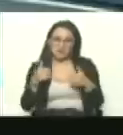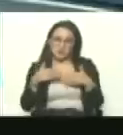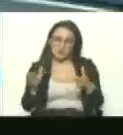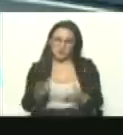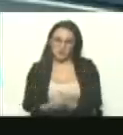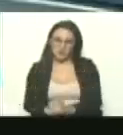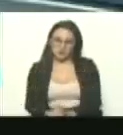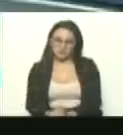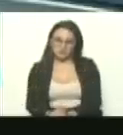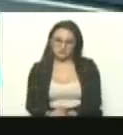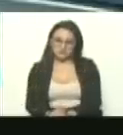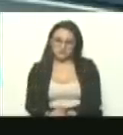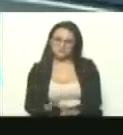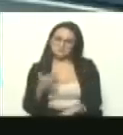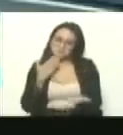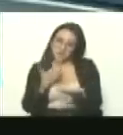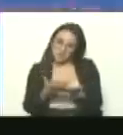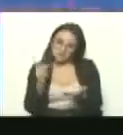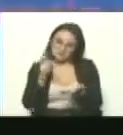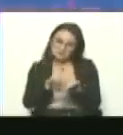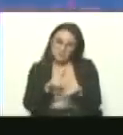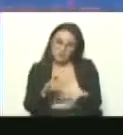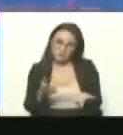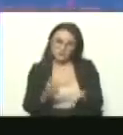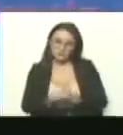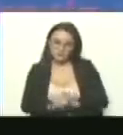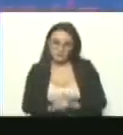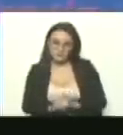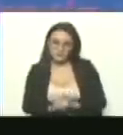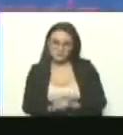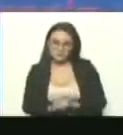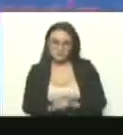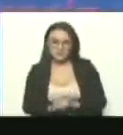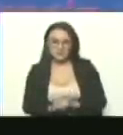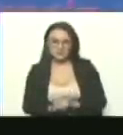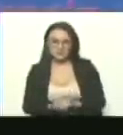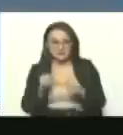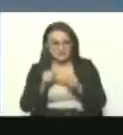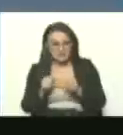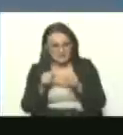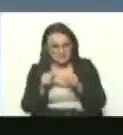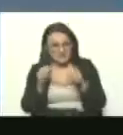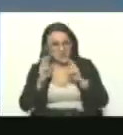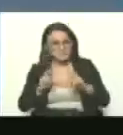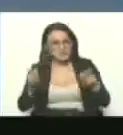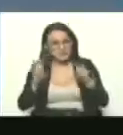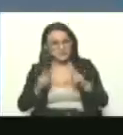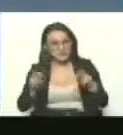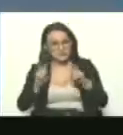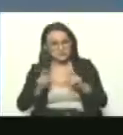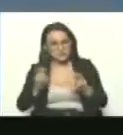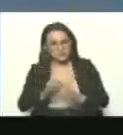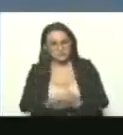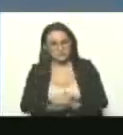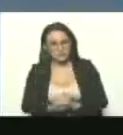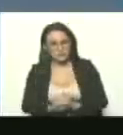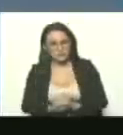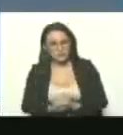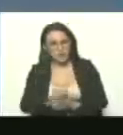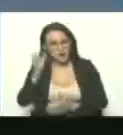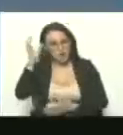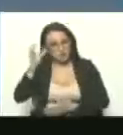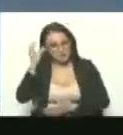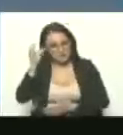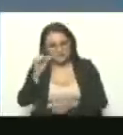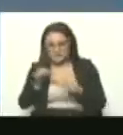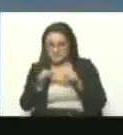de salud pública. Bueno, le agradezco mucho su presencia. Gracias por esta invitación y sigamos y este apoyo. En la investigación tenemos y en la creación compromiso de conciencia.